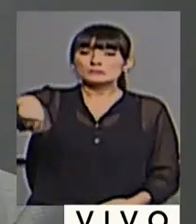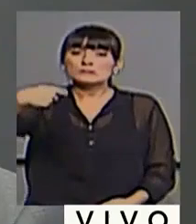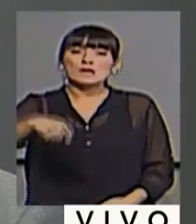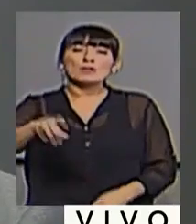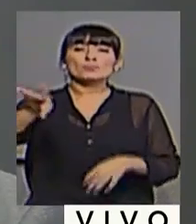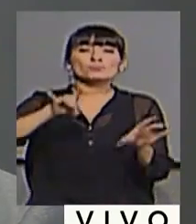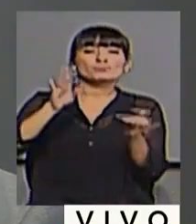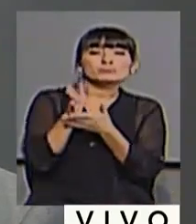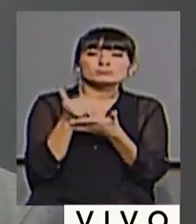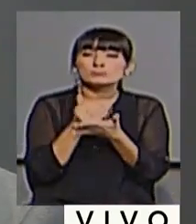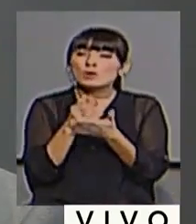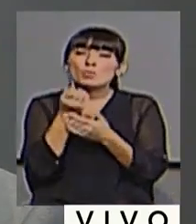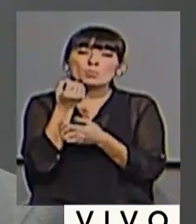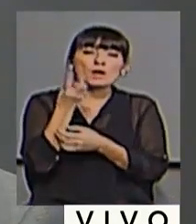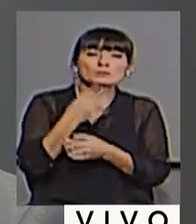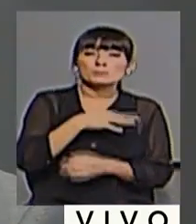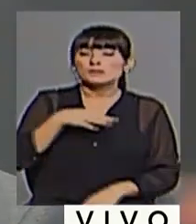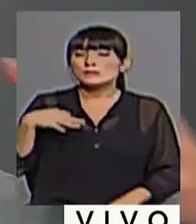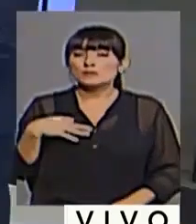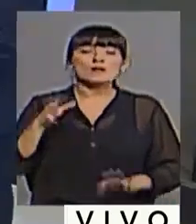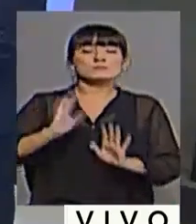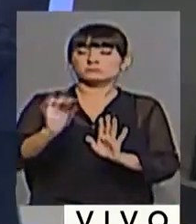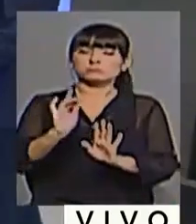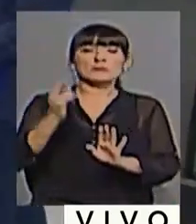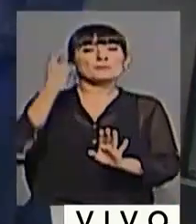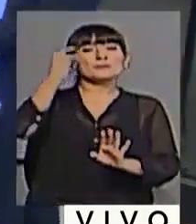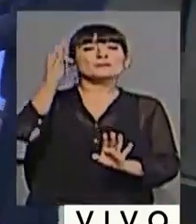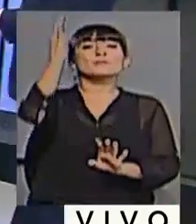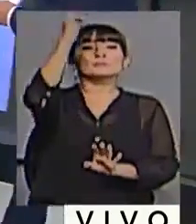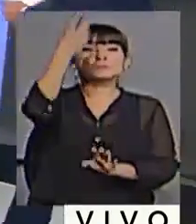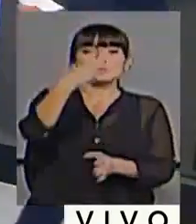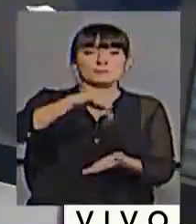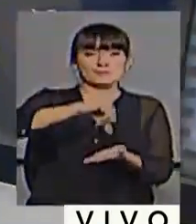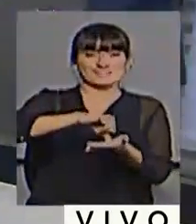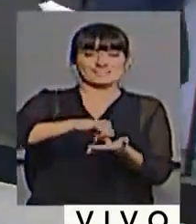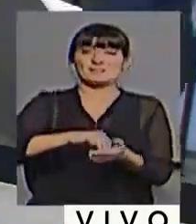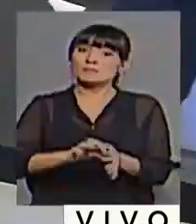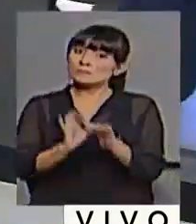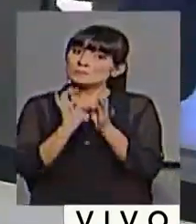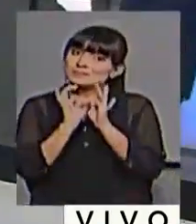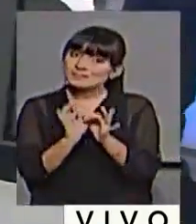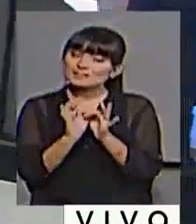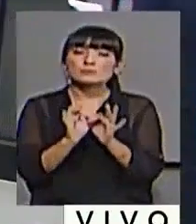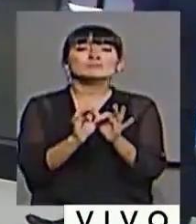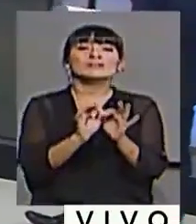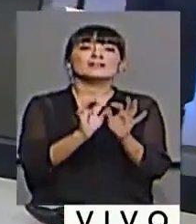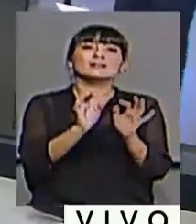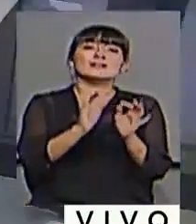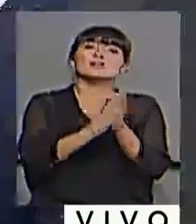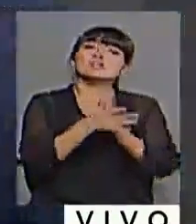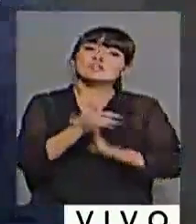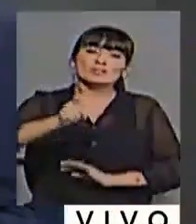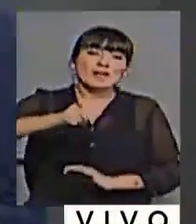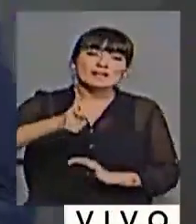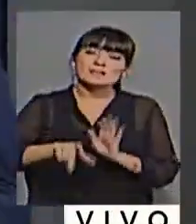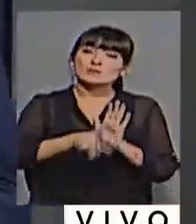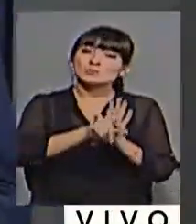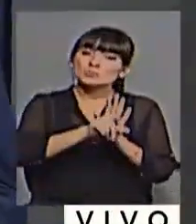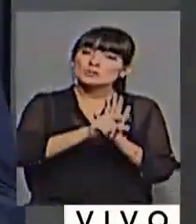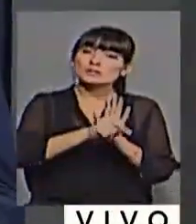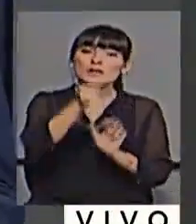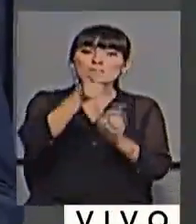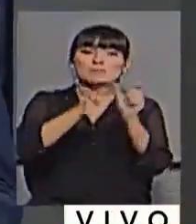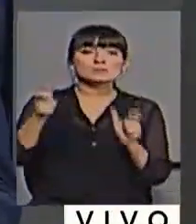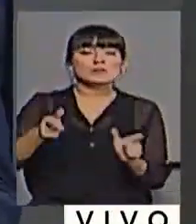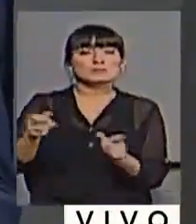ministerios y todo, piensen en el futuro de este país. Muchas gracias. Agradecemos todos los tuits, agradecemos todos los tuits, la gente que ha participado.